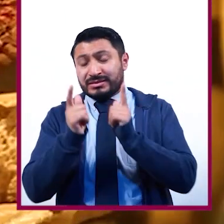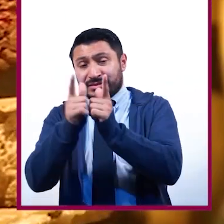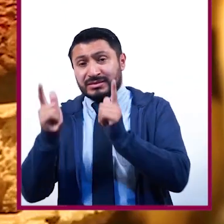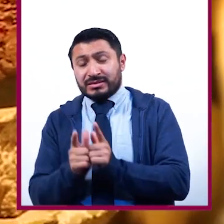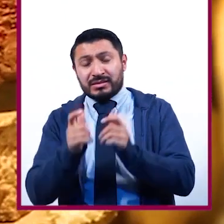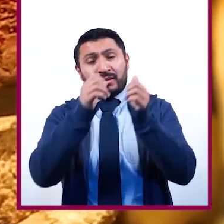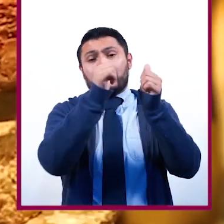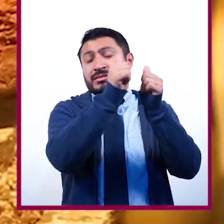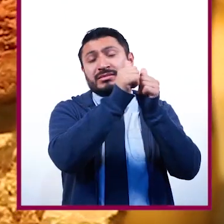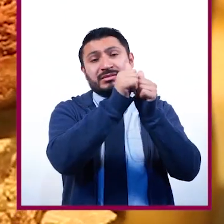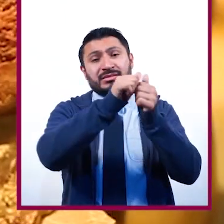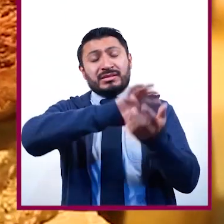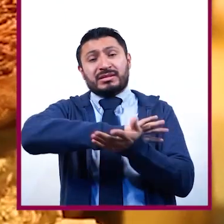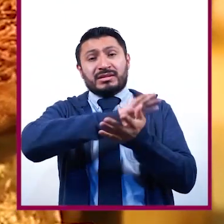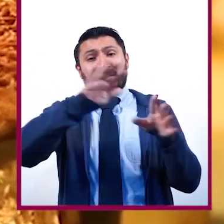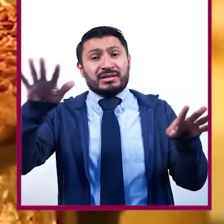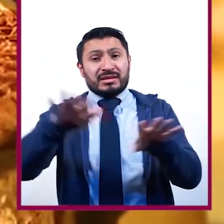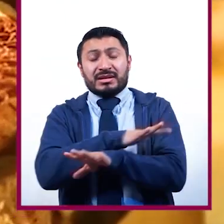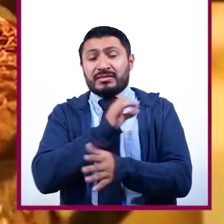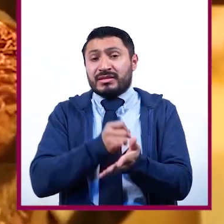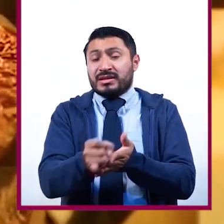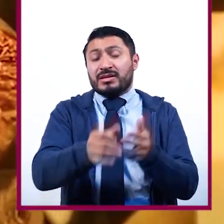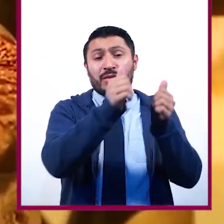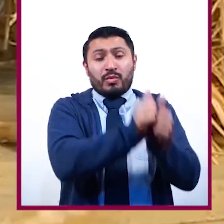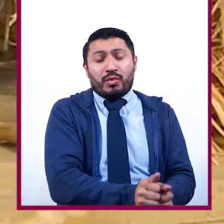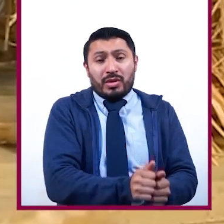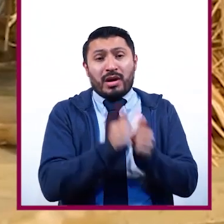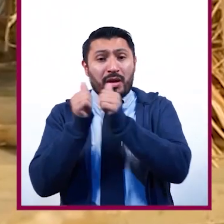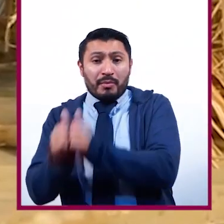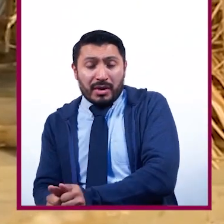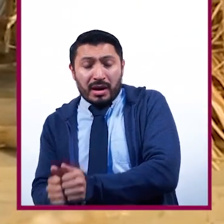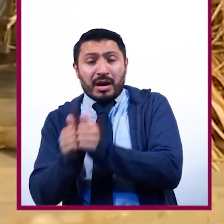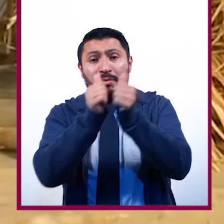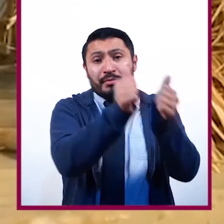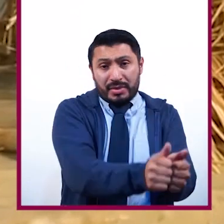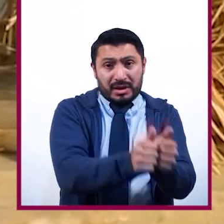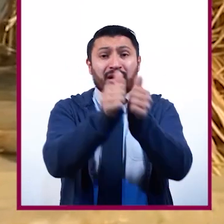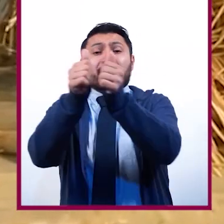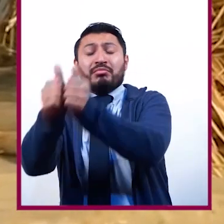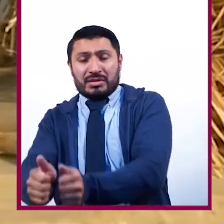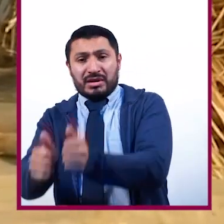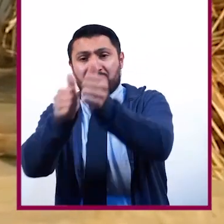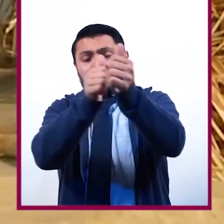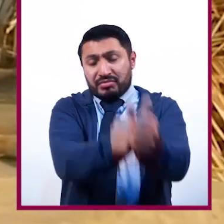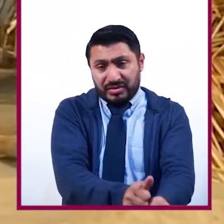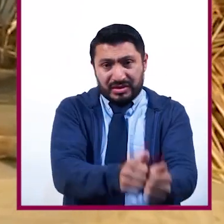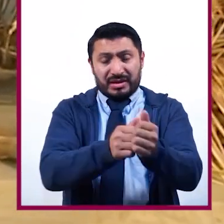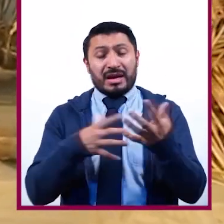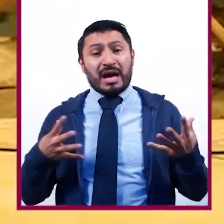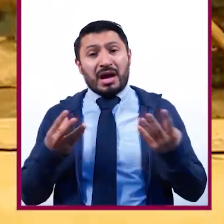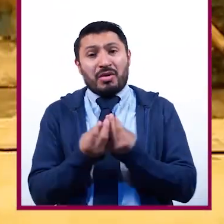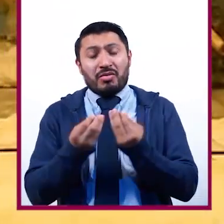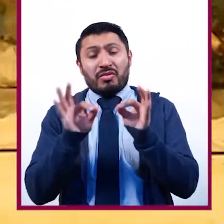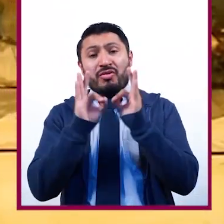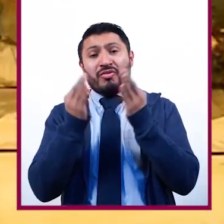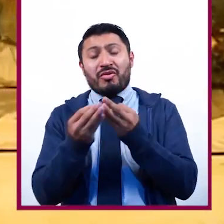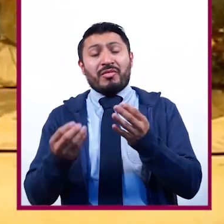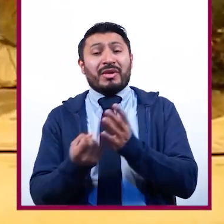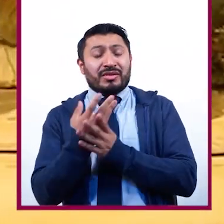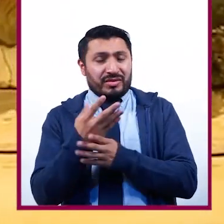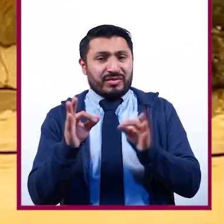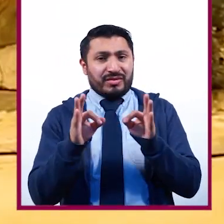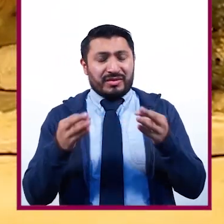asentarse en determinados sitios y establecer nuevos espacios de convivencia social, junto con los nuevos estilos de vida y las